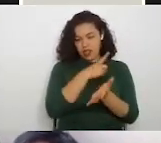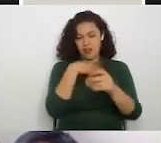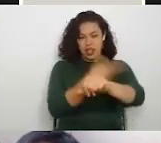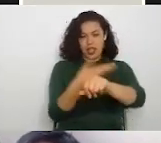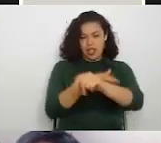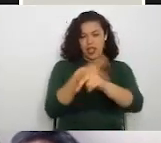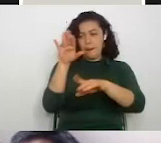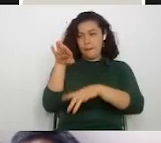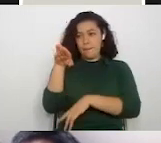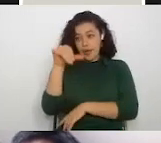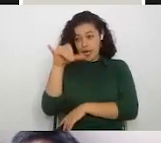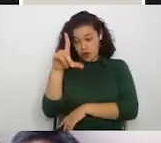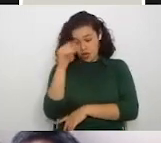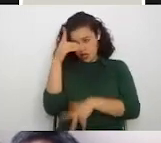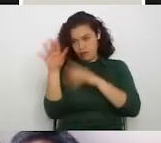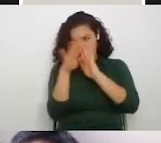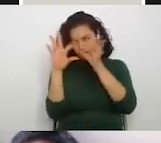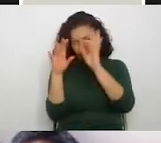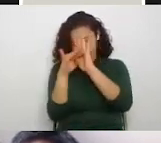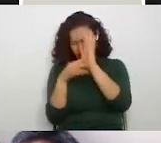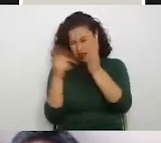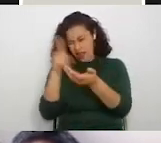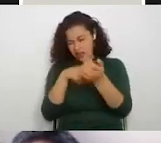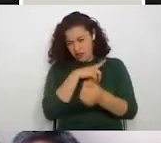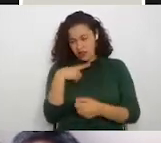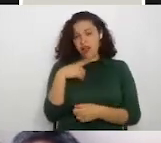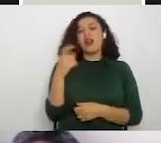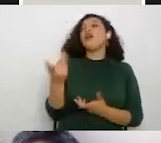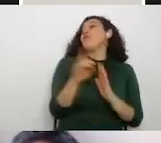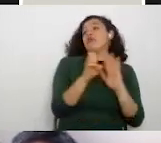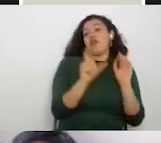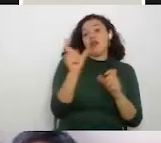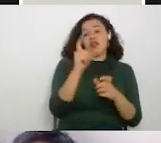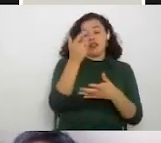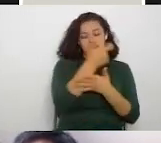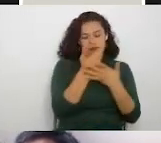de procedimientos. Por ejemplo, cuando se trata de cuestiones contables, hay